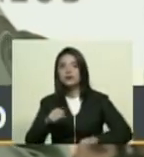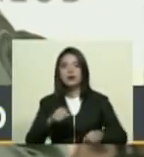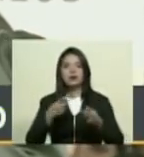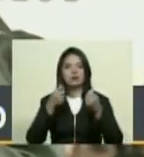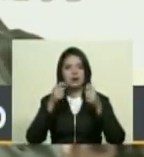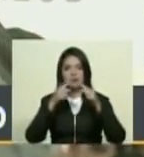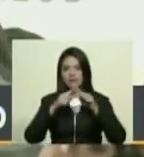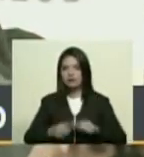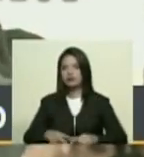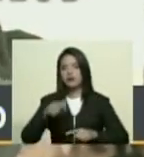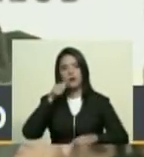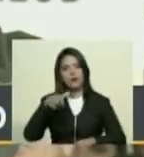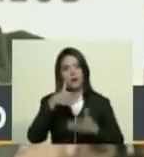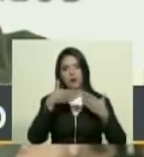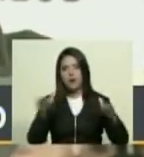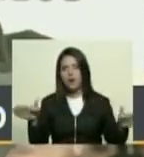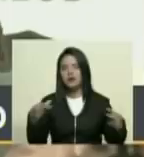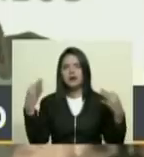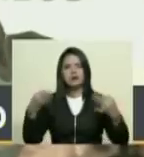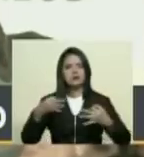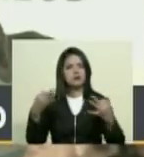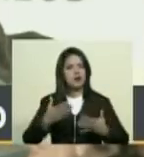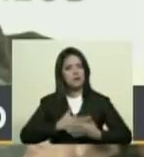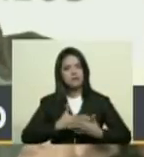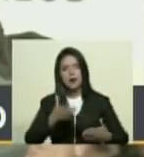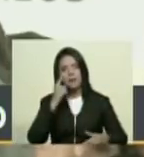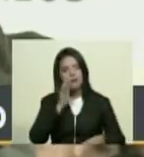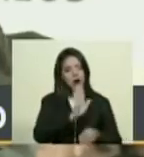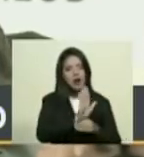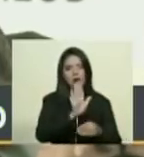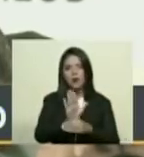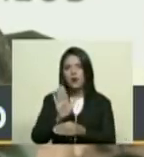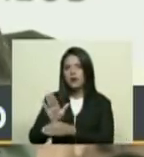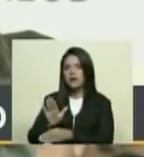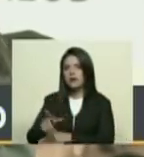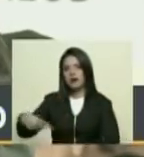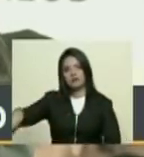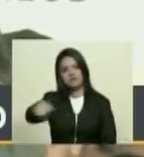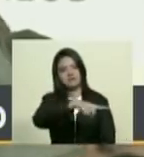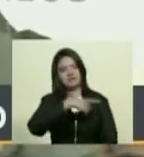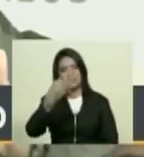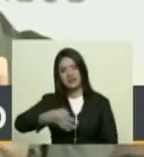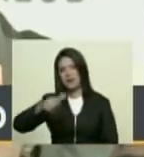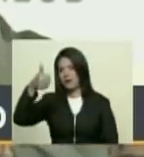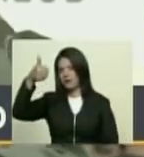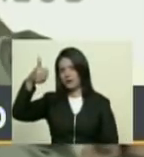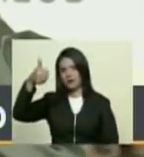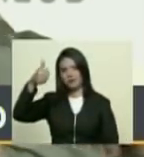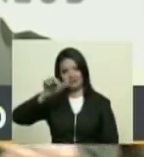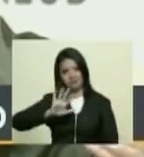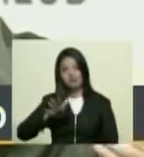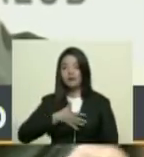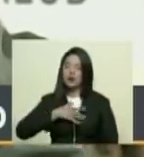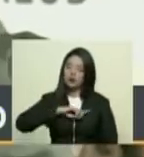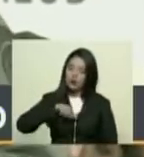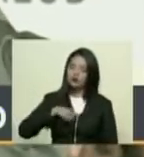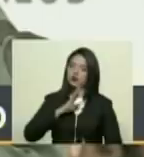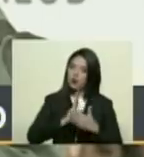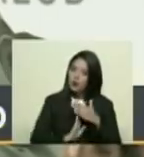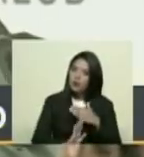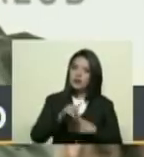pública, colocándose al frente para proteger al pueblo de Venezuela. Nosotros, humildemente desde